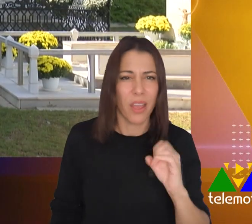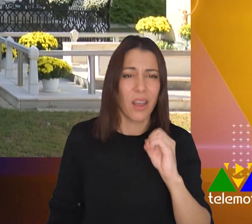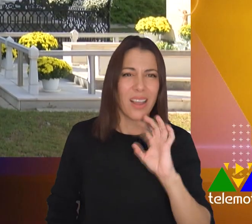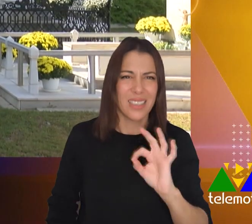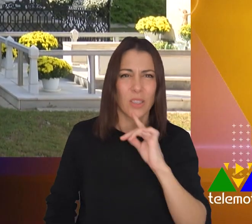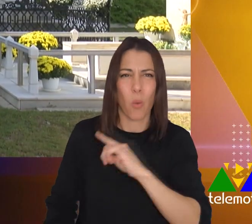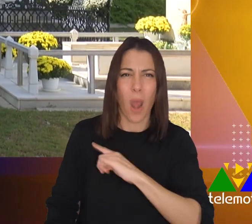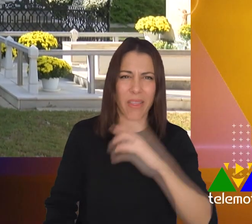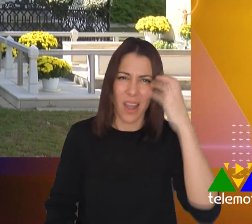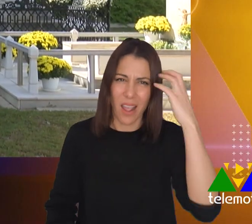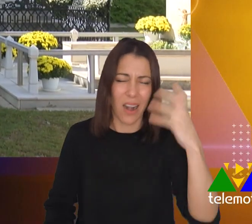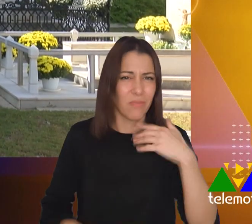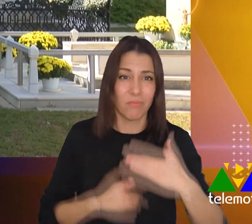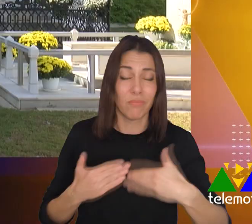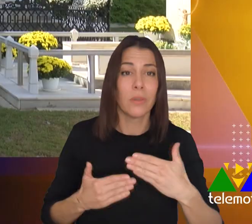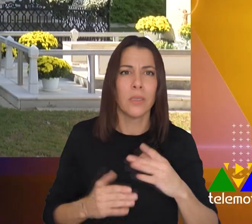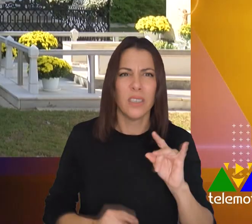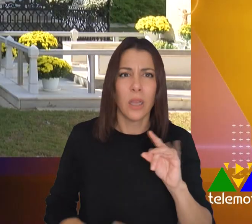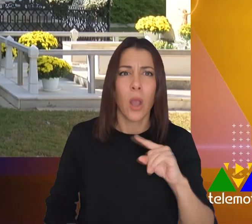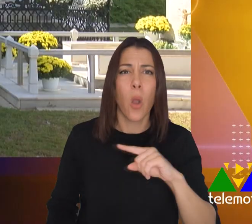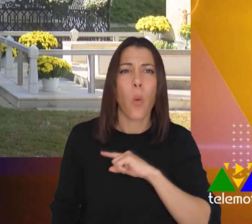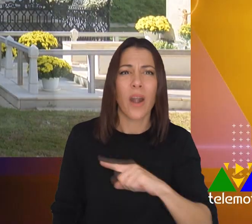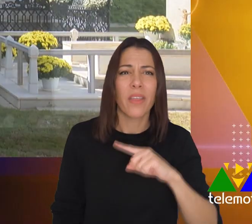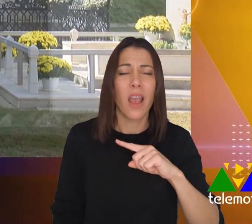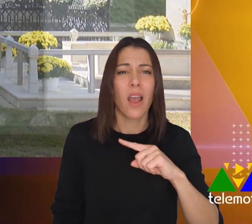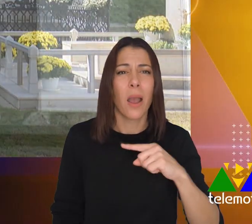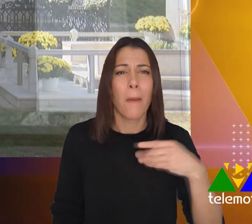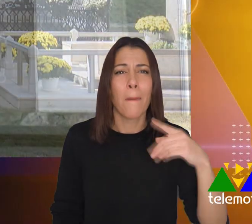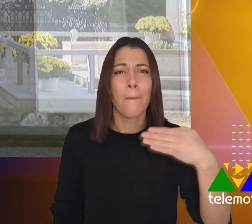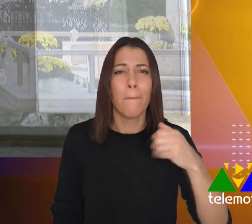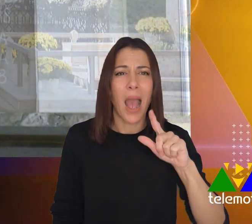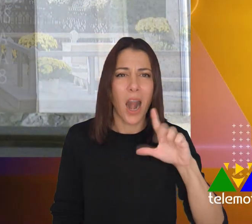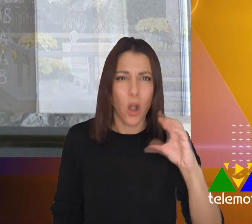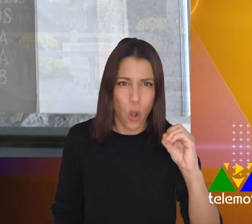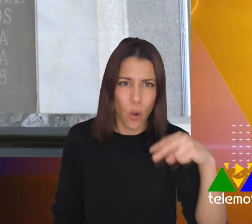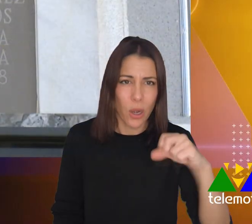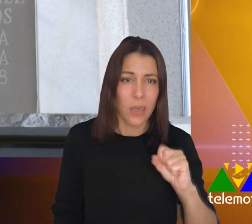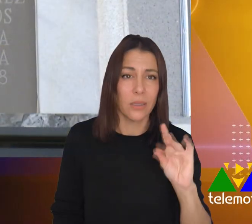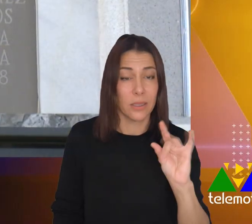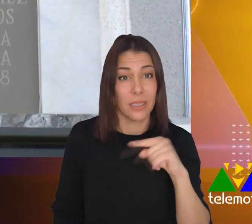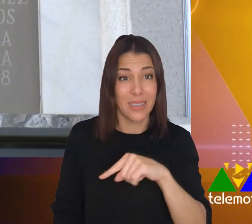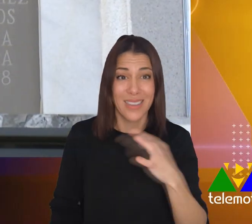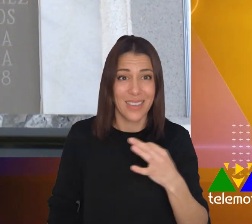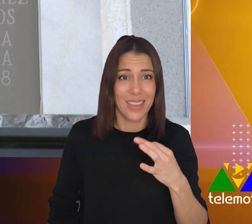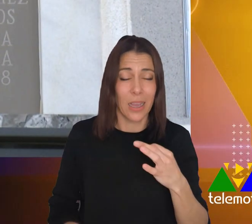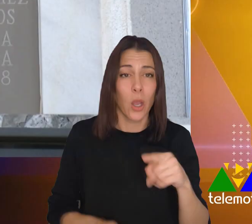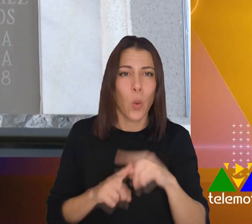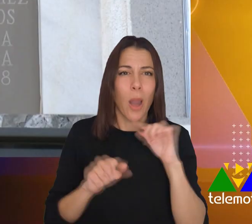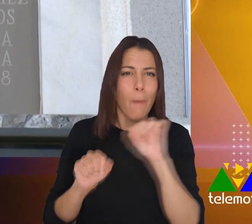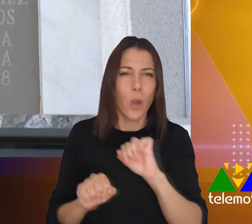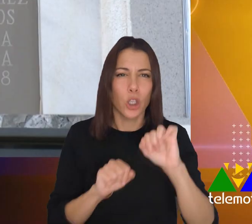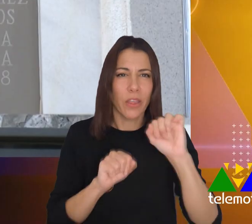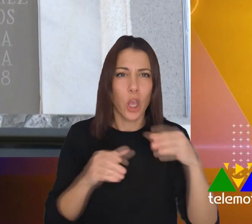don Pedro Tros de Ilarduya de la Real Guardia Valona. Valona era la guardia que protegía al rey, ¿no? Es decir,